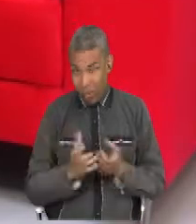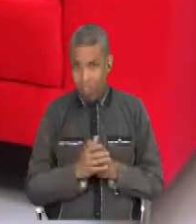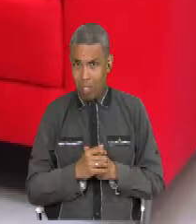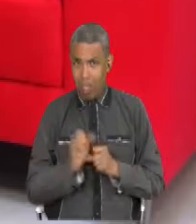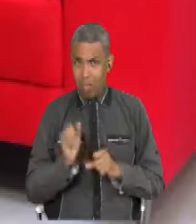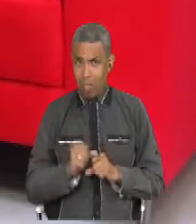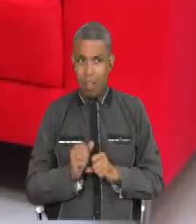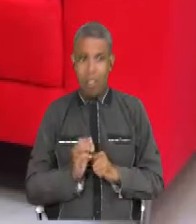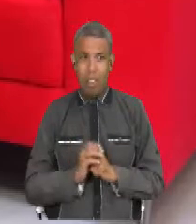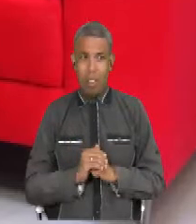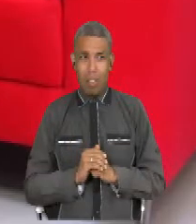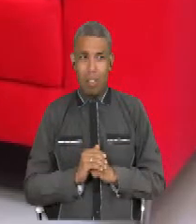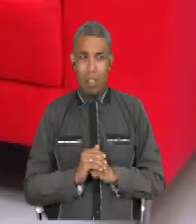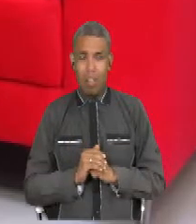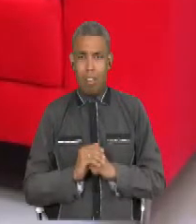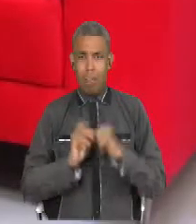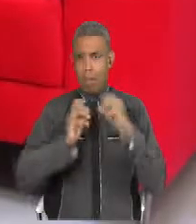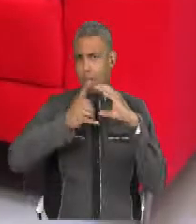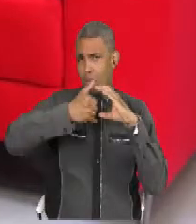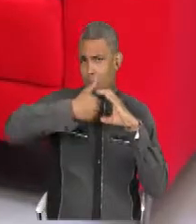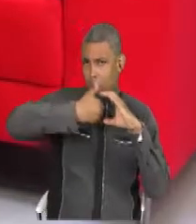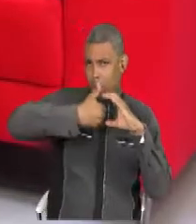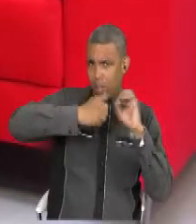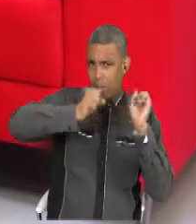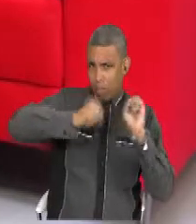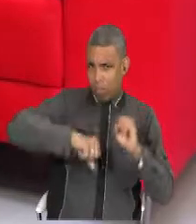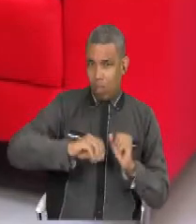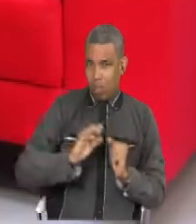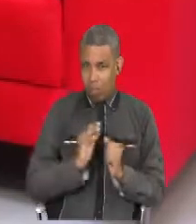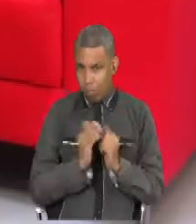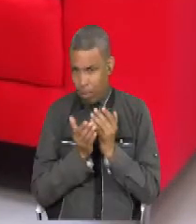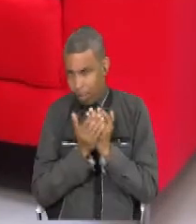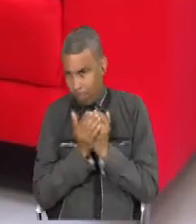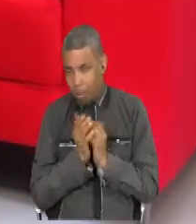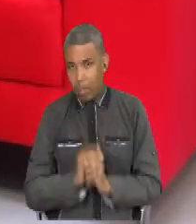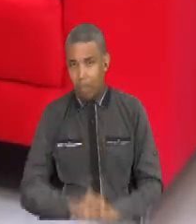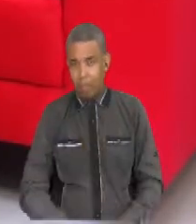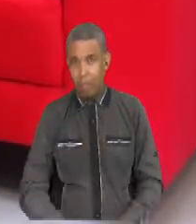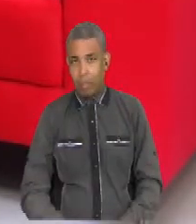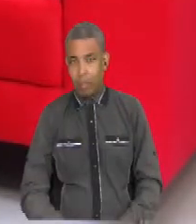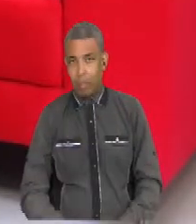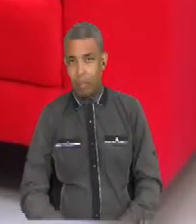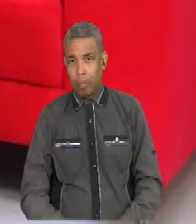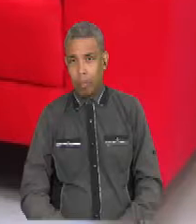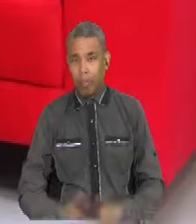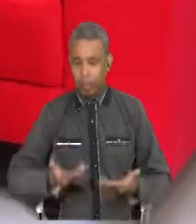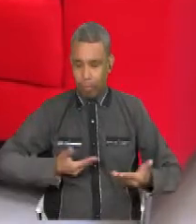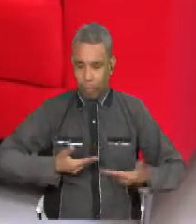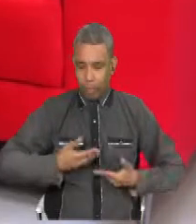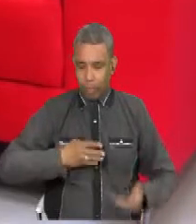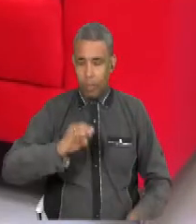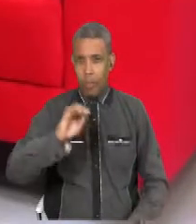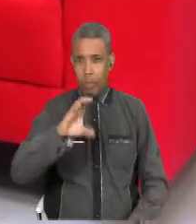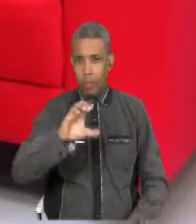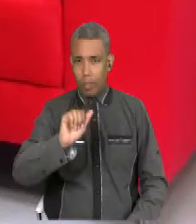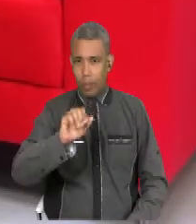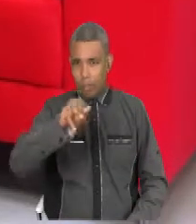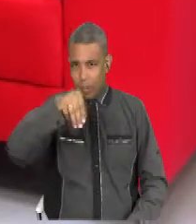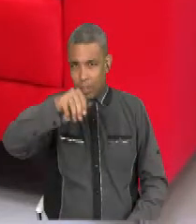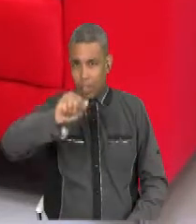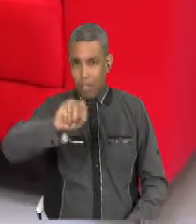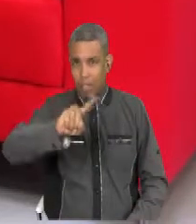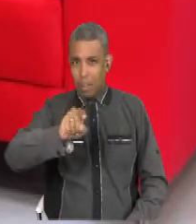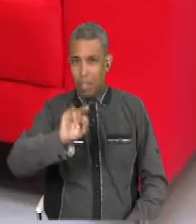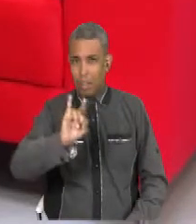hacer también de forma... Bueno, claro, pero tenemos WhatsApp, dos tiendas, Facebook. En Barranca Bermeja está Kama Sutra. Sí. ¿Y nosotros tenemos Kama Sutra, que queda en